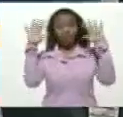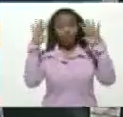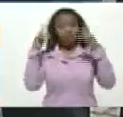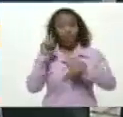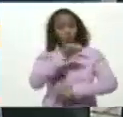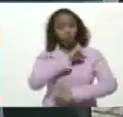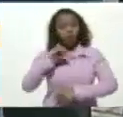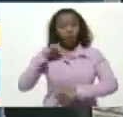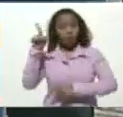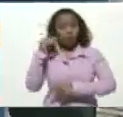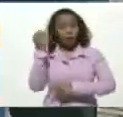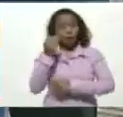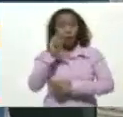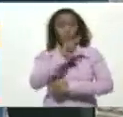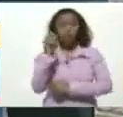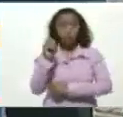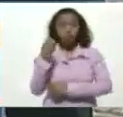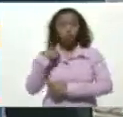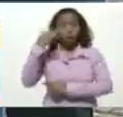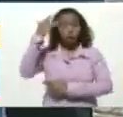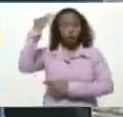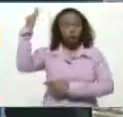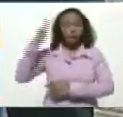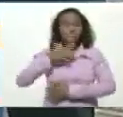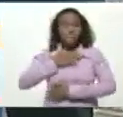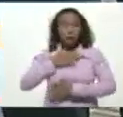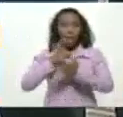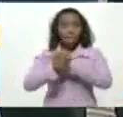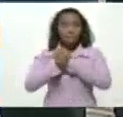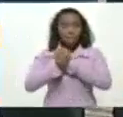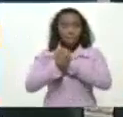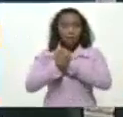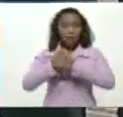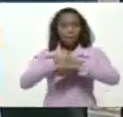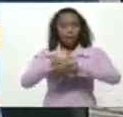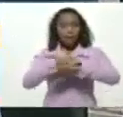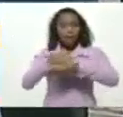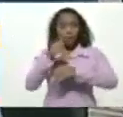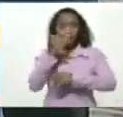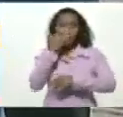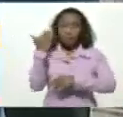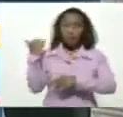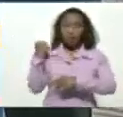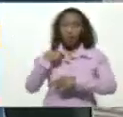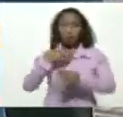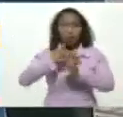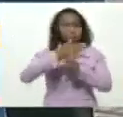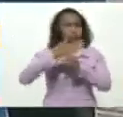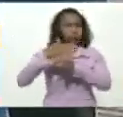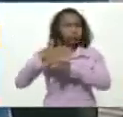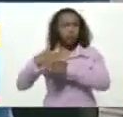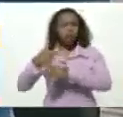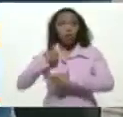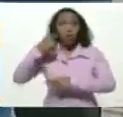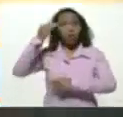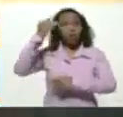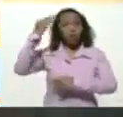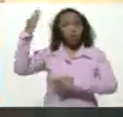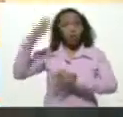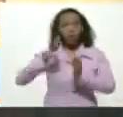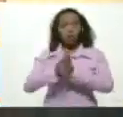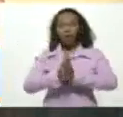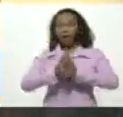estamos hablando de 200. Tengo un sueño, lo compartía con mi amiga ministra Nori hace poco que compartíamos, interactuamos. Tengo un sueño muy